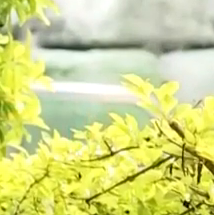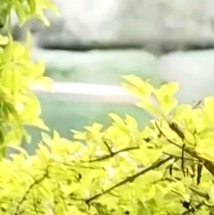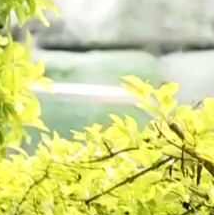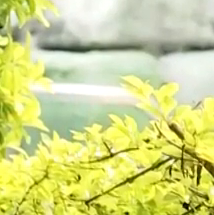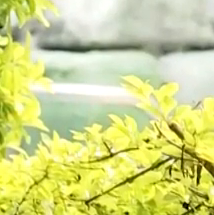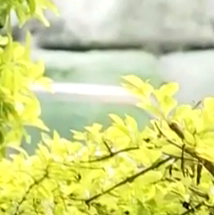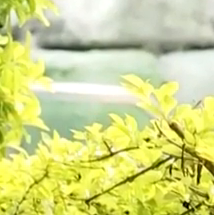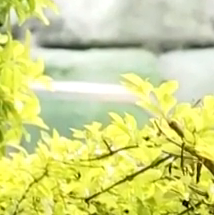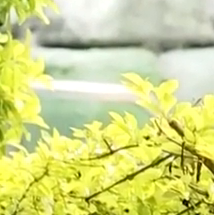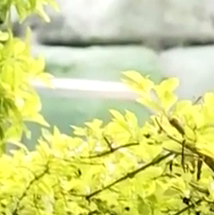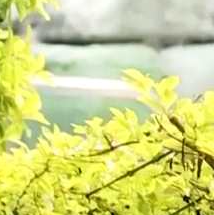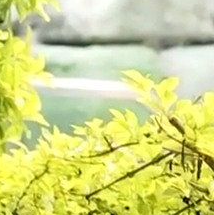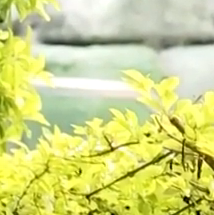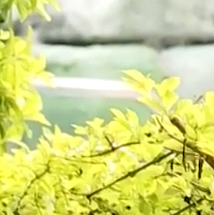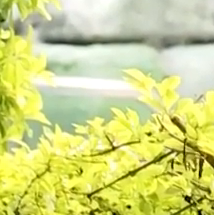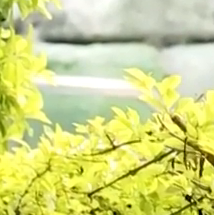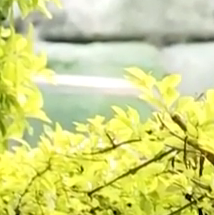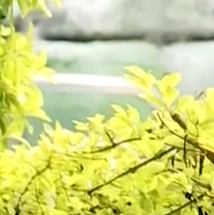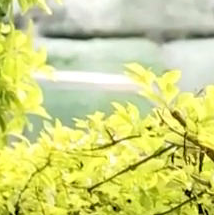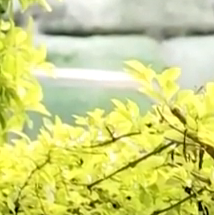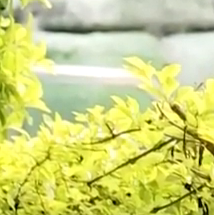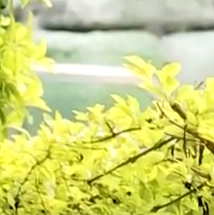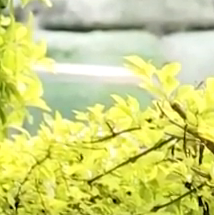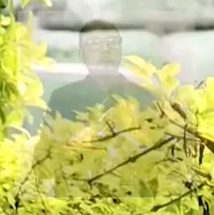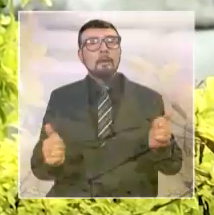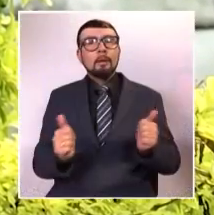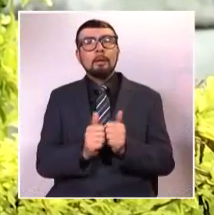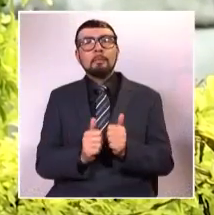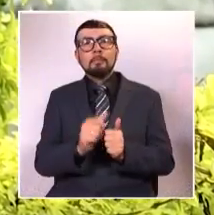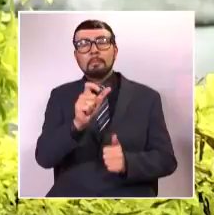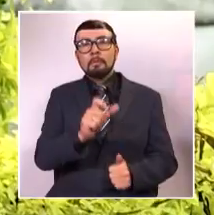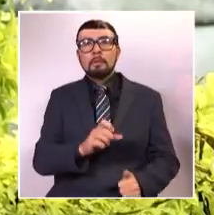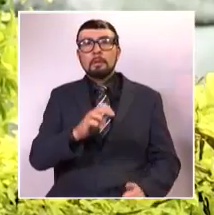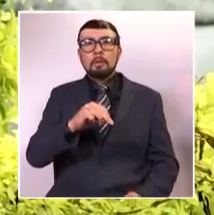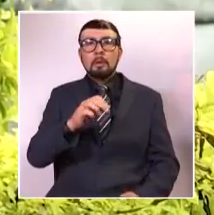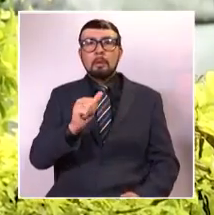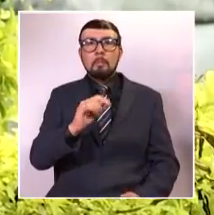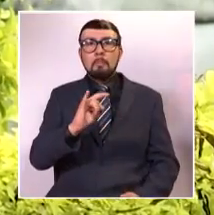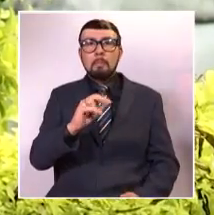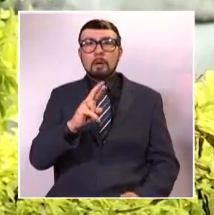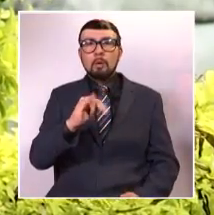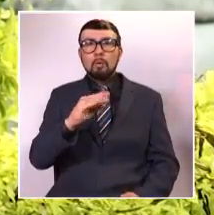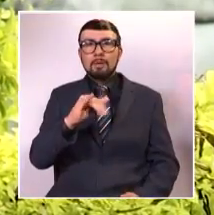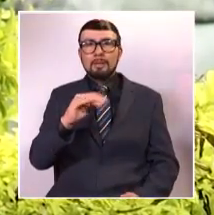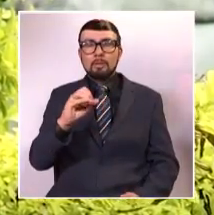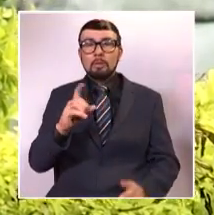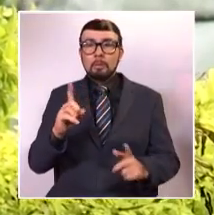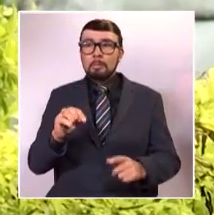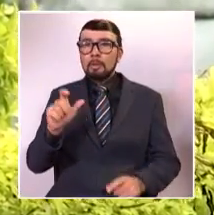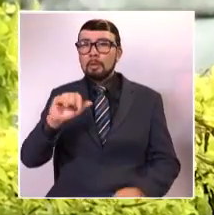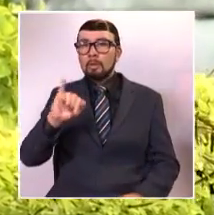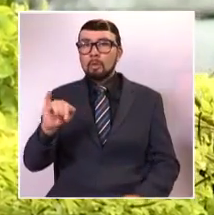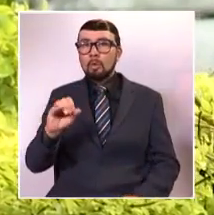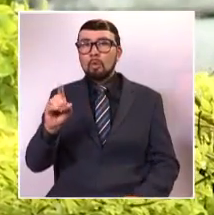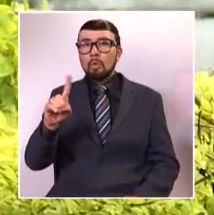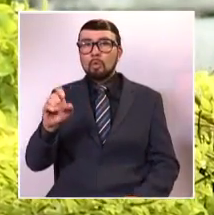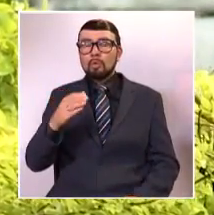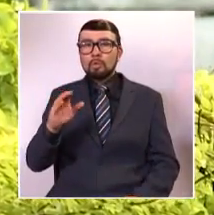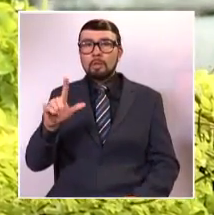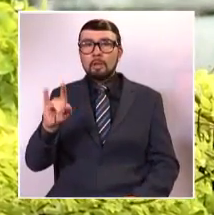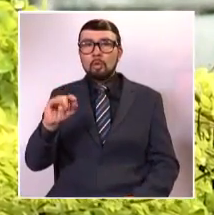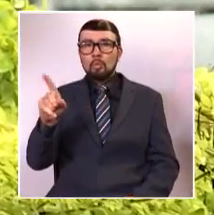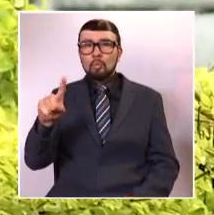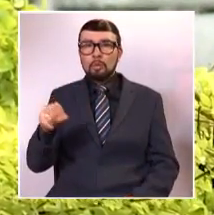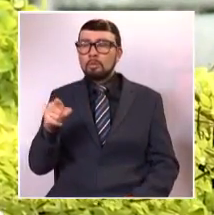Bueno, entonces continuamos con nuestro programa, entonces estamos en compañía del doctor Mauricio y el doctor José Luis. Ellos hacen una sinergia, los dos